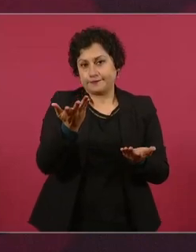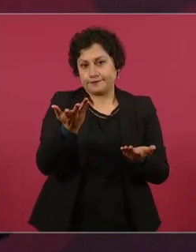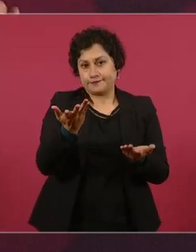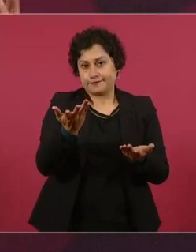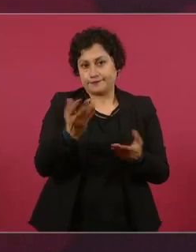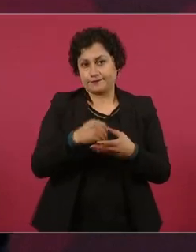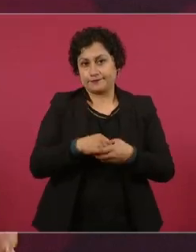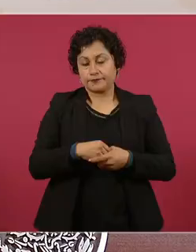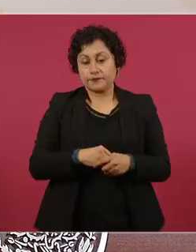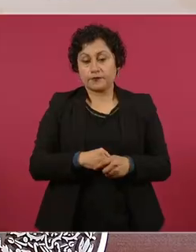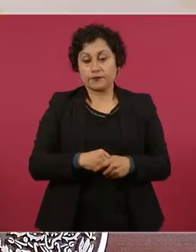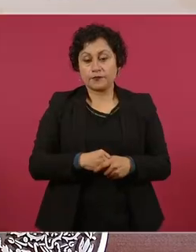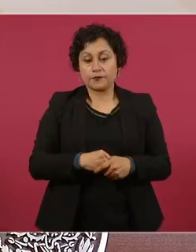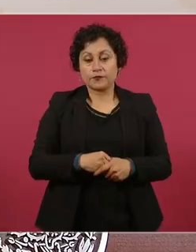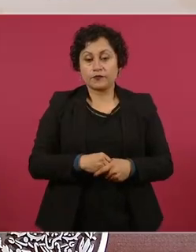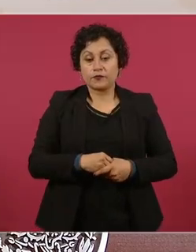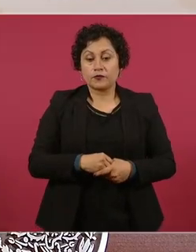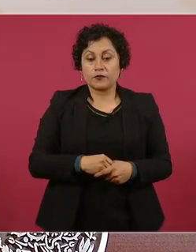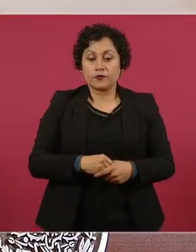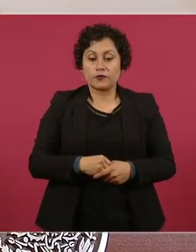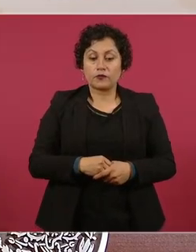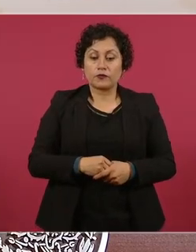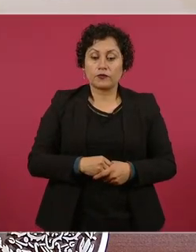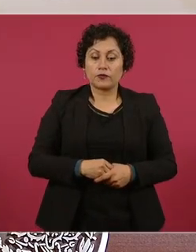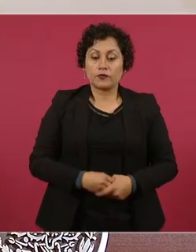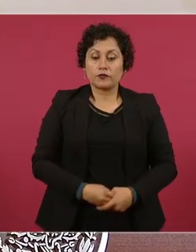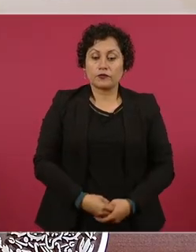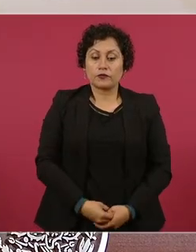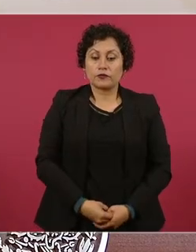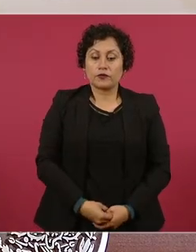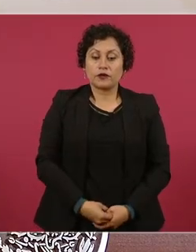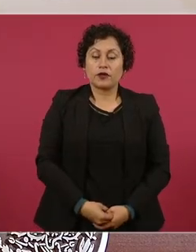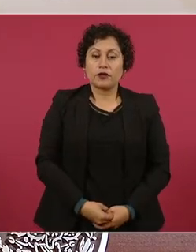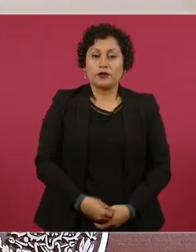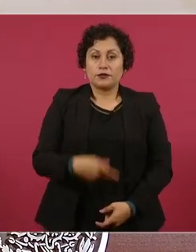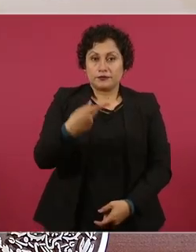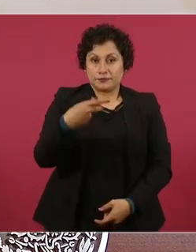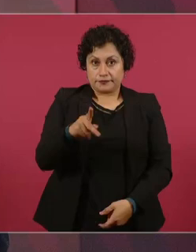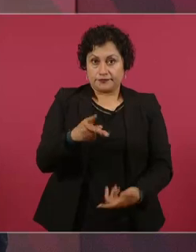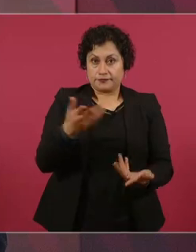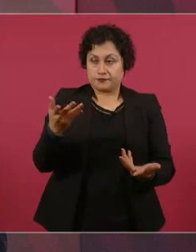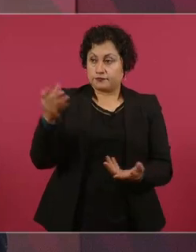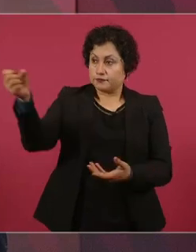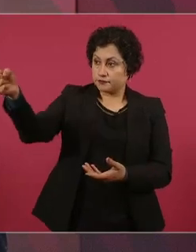que se dé a conocer quién es,